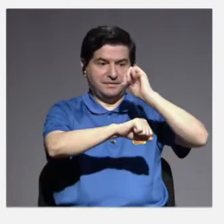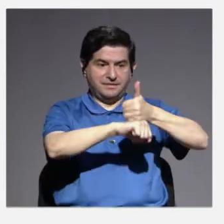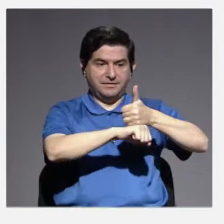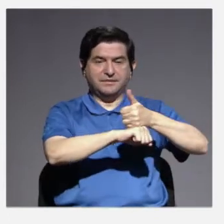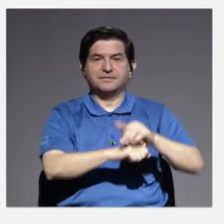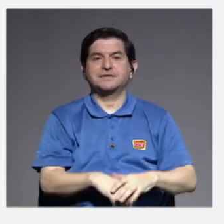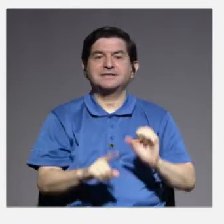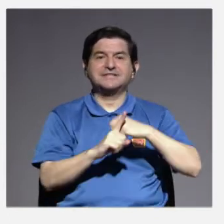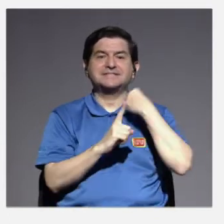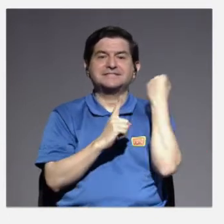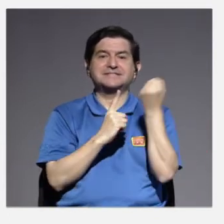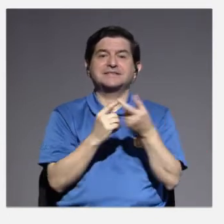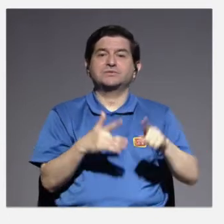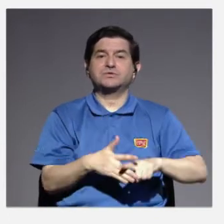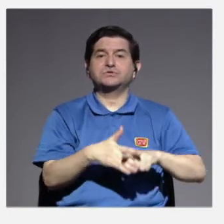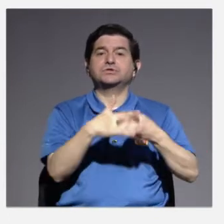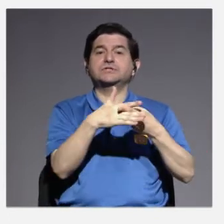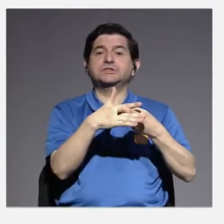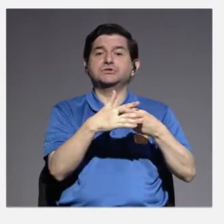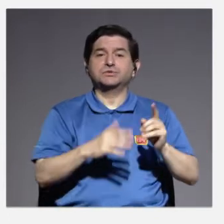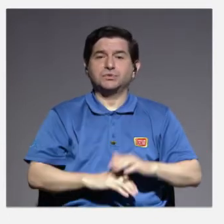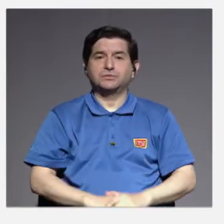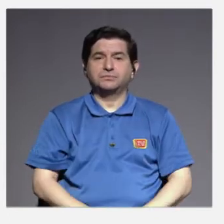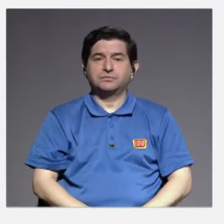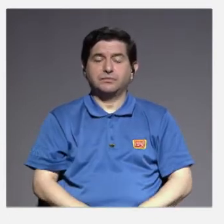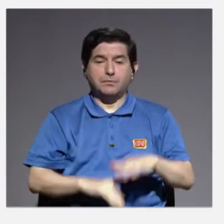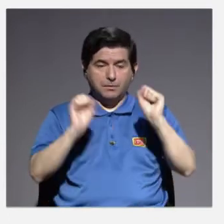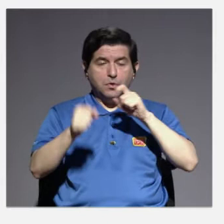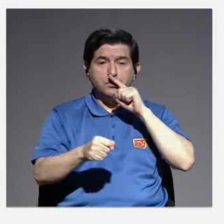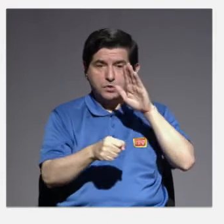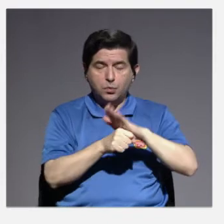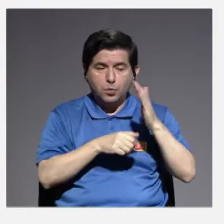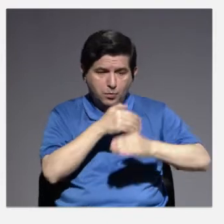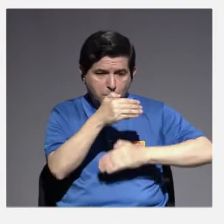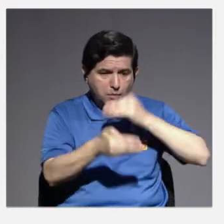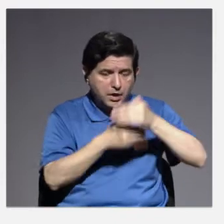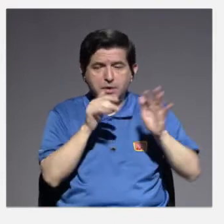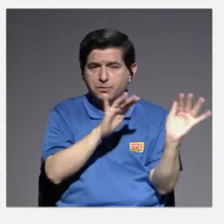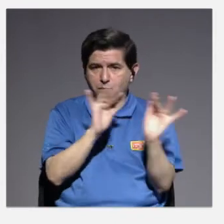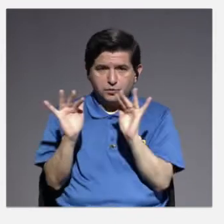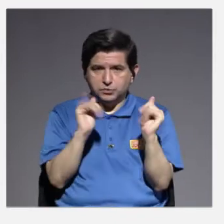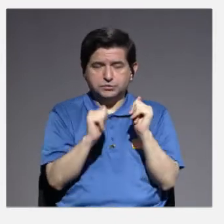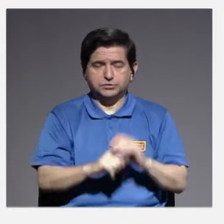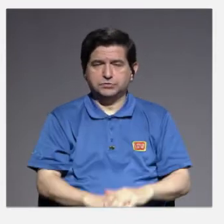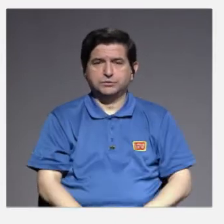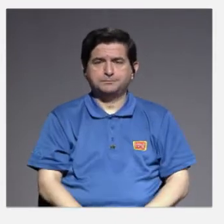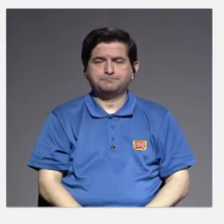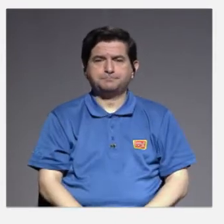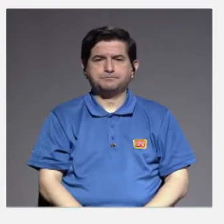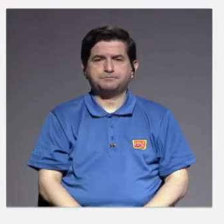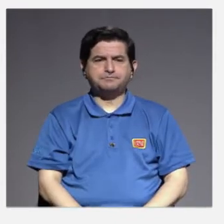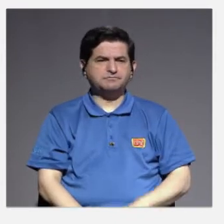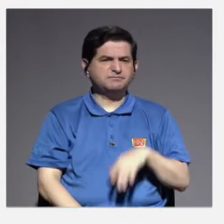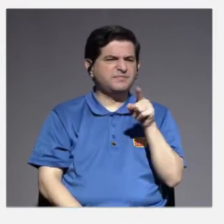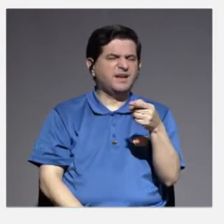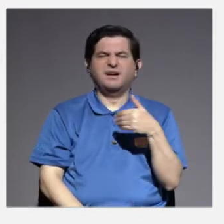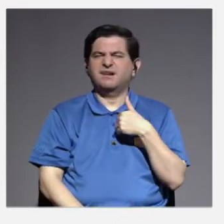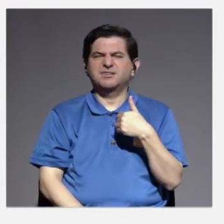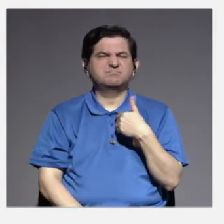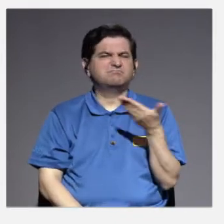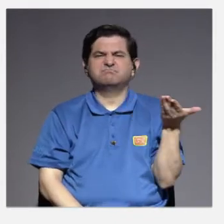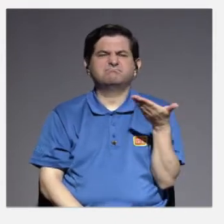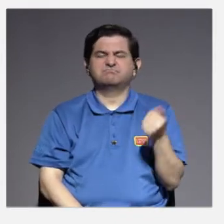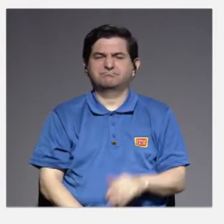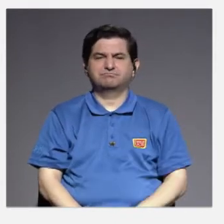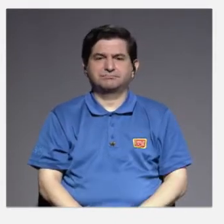de las condiciones iniciales para llevar a cabo los procesos de digitalización. Entonces, básicamente ahí lo que tenemos son